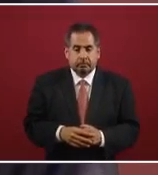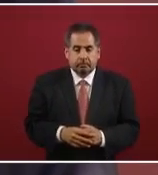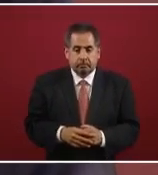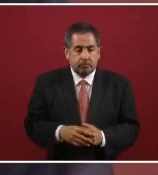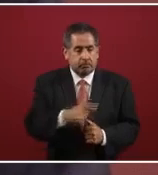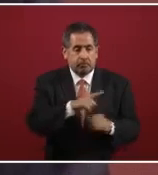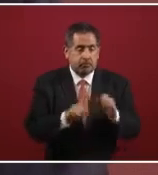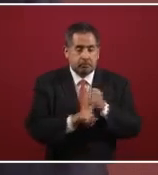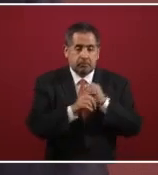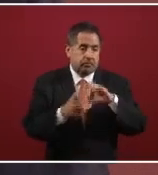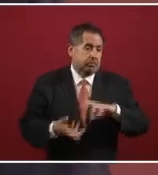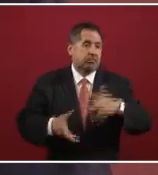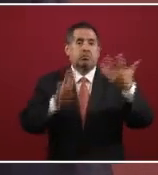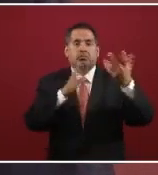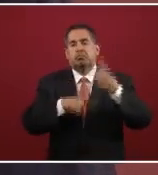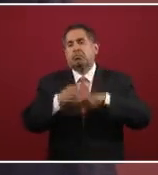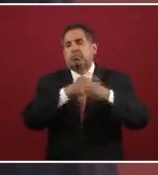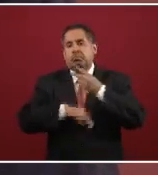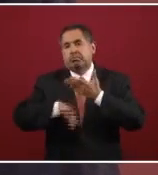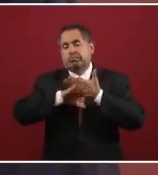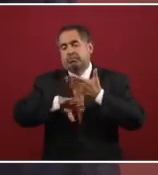se desata la movilización